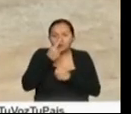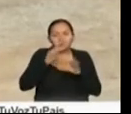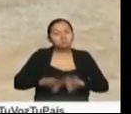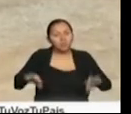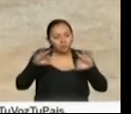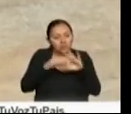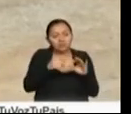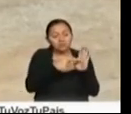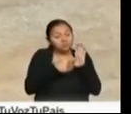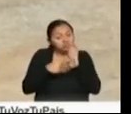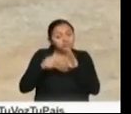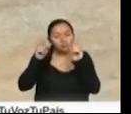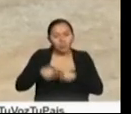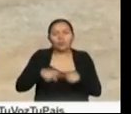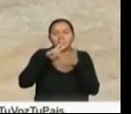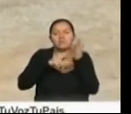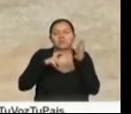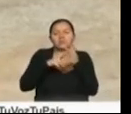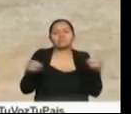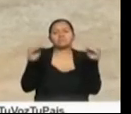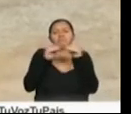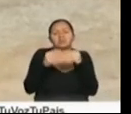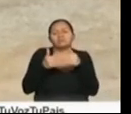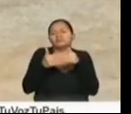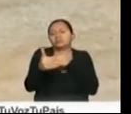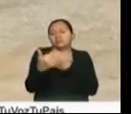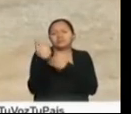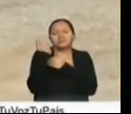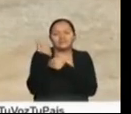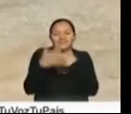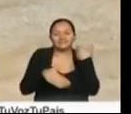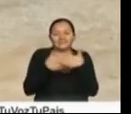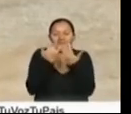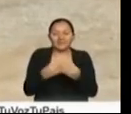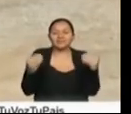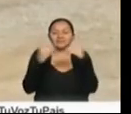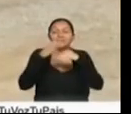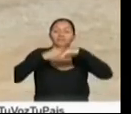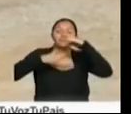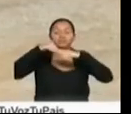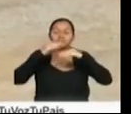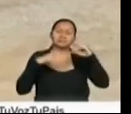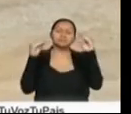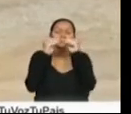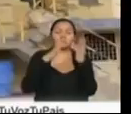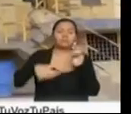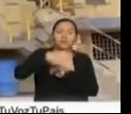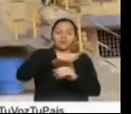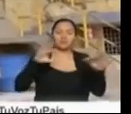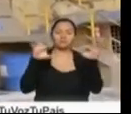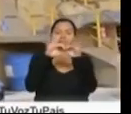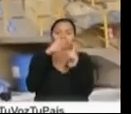demostrar que la minería puede hacerse de una manera responsable y puede ser construida de una manera amigable con el medio ambiente